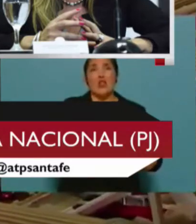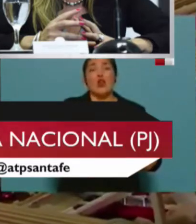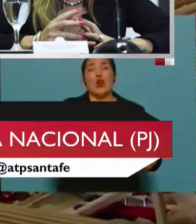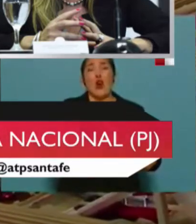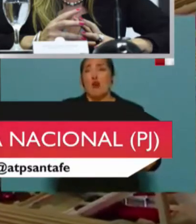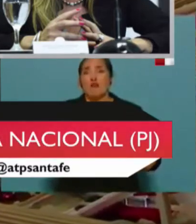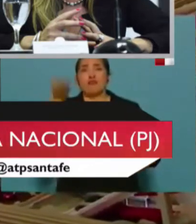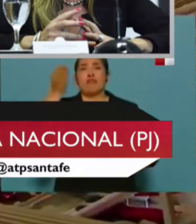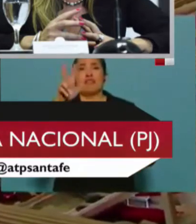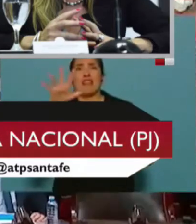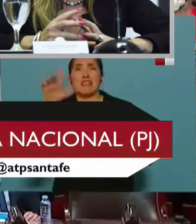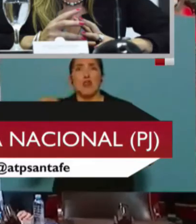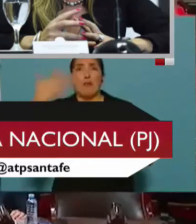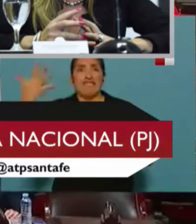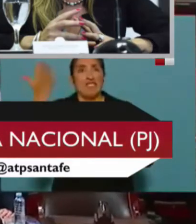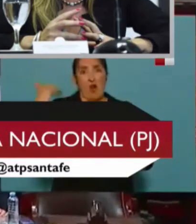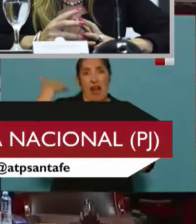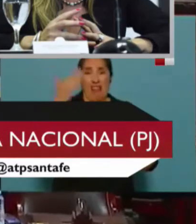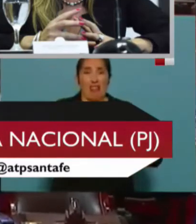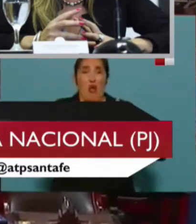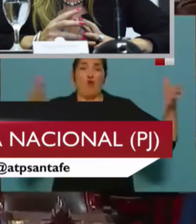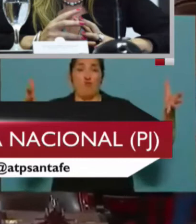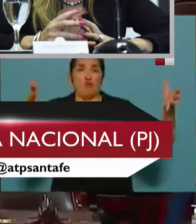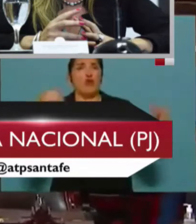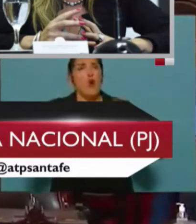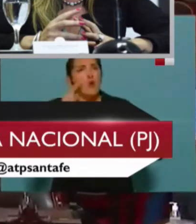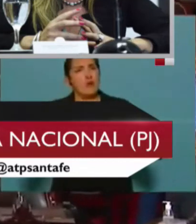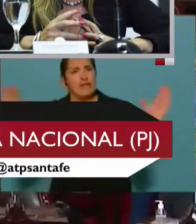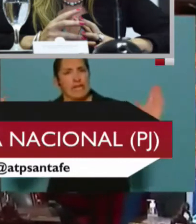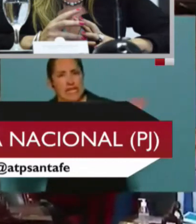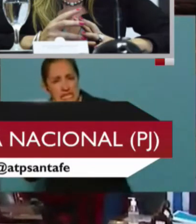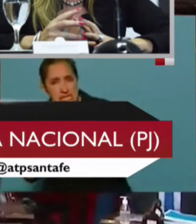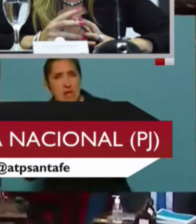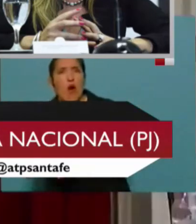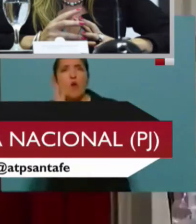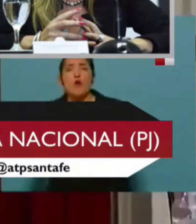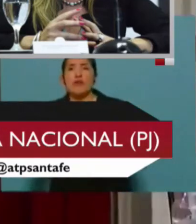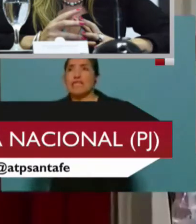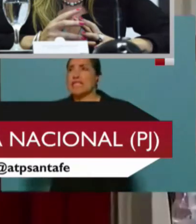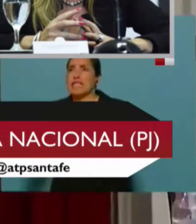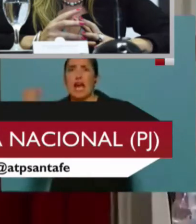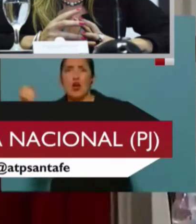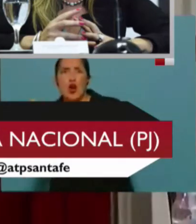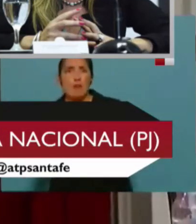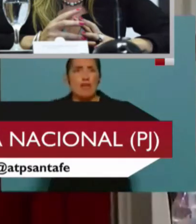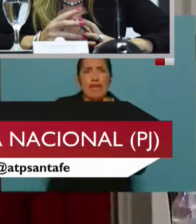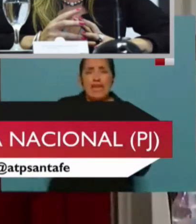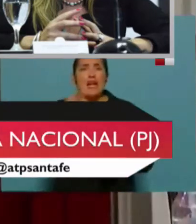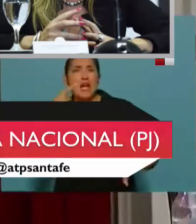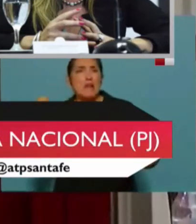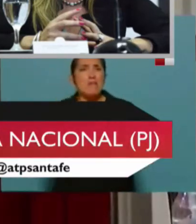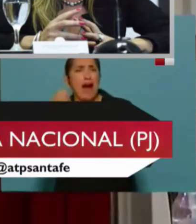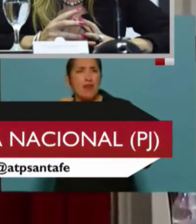destacar es el planteo que ha hecho respecto a que ha instruido para formalizar una